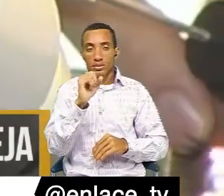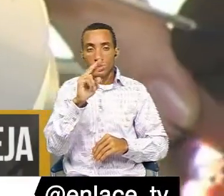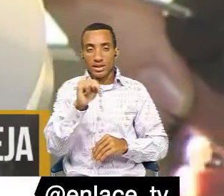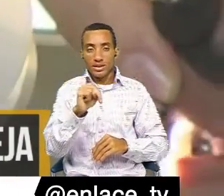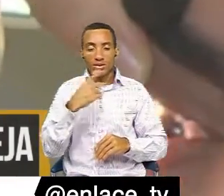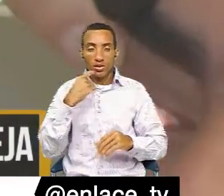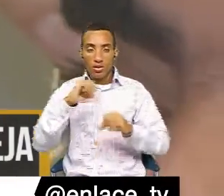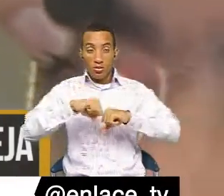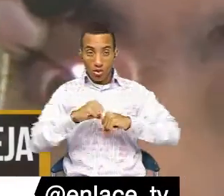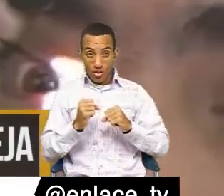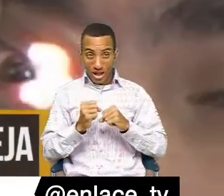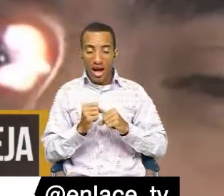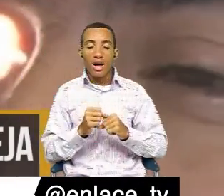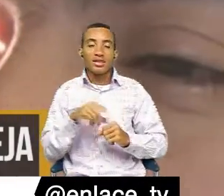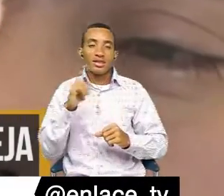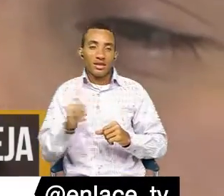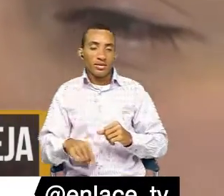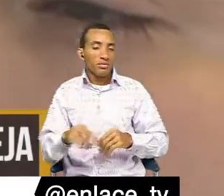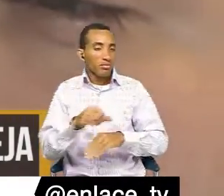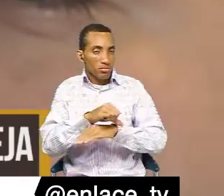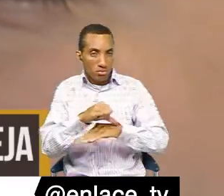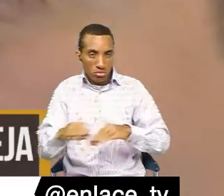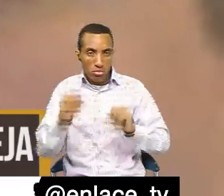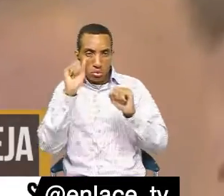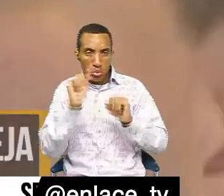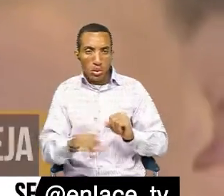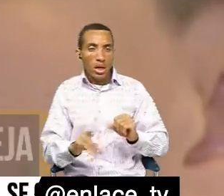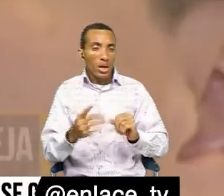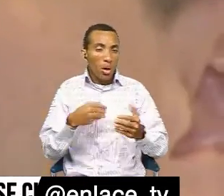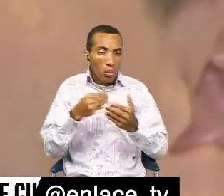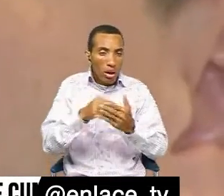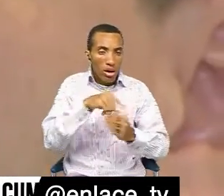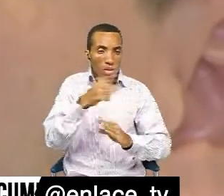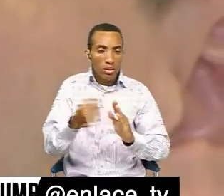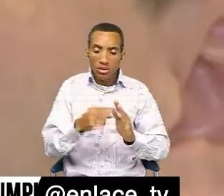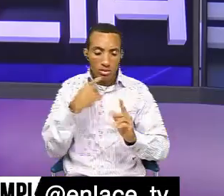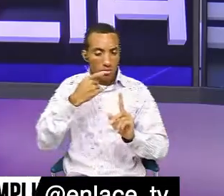la posibilidad de realizarse cirugías y financiarlas sin intermediarios.